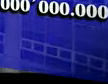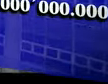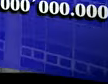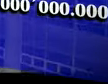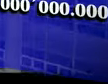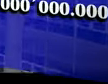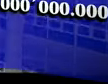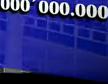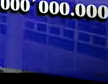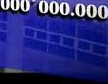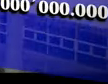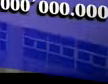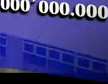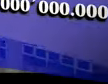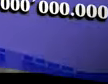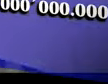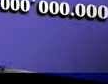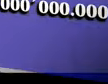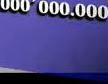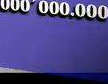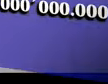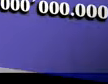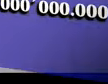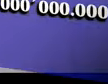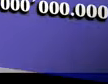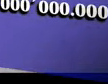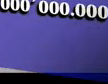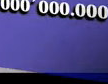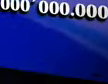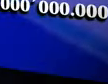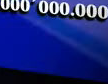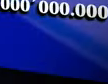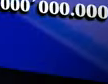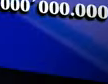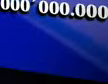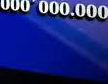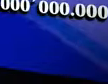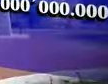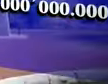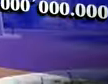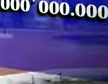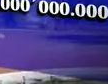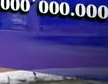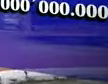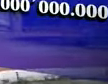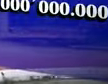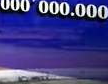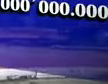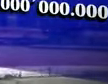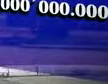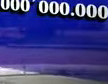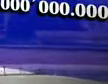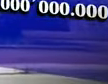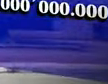saneamiento de pasivos, el pago de las obligaciones asociadas a la prestación de servicios y tecnologías en salud,